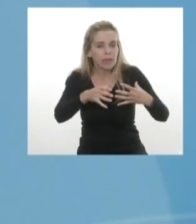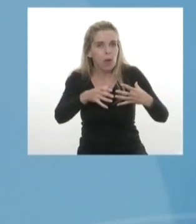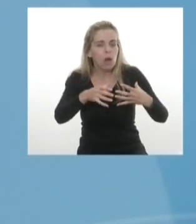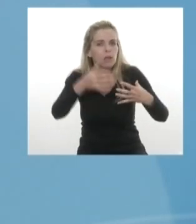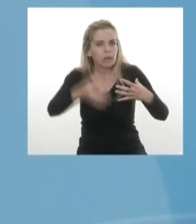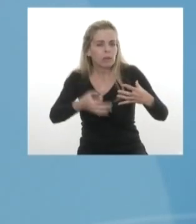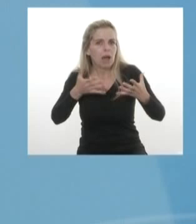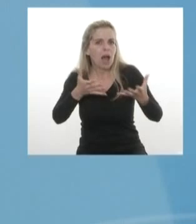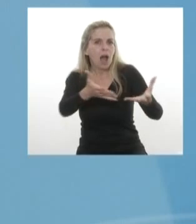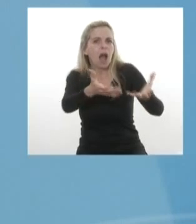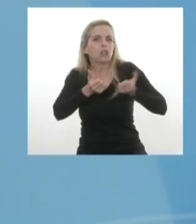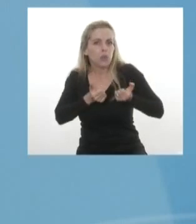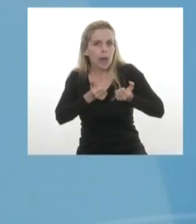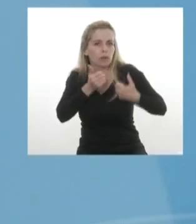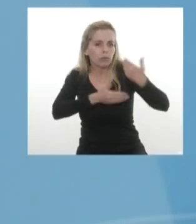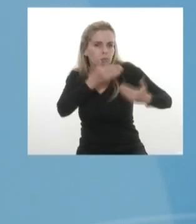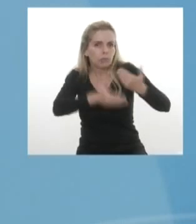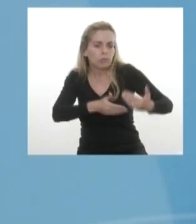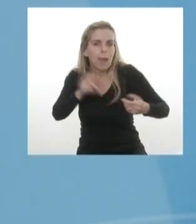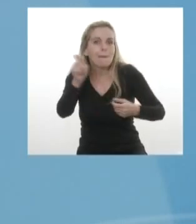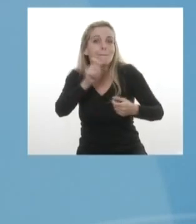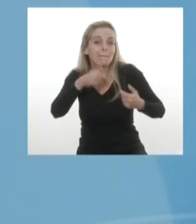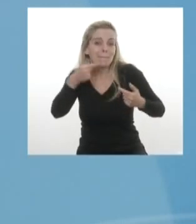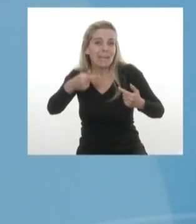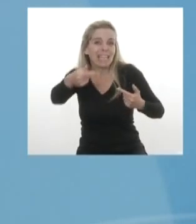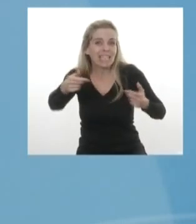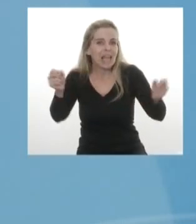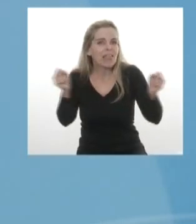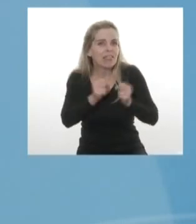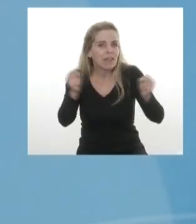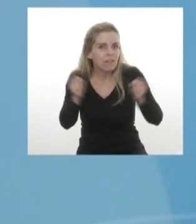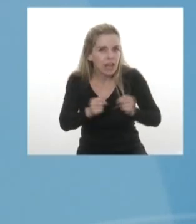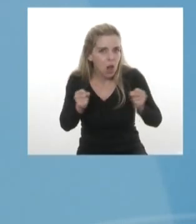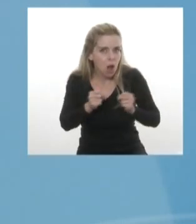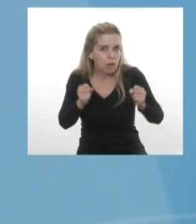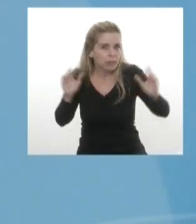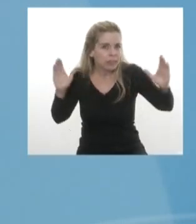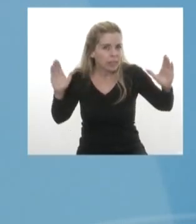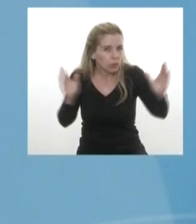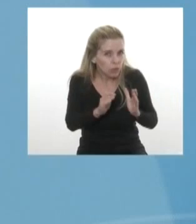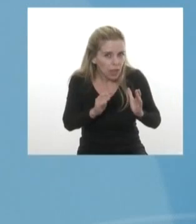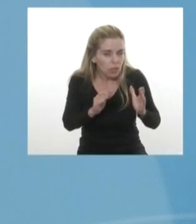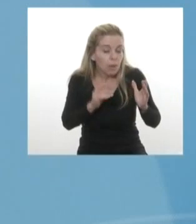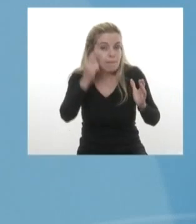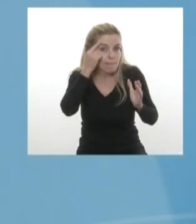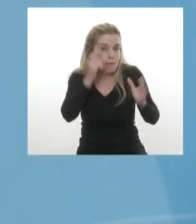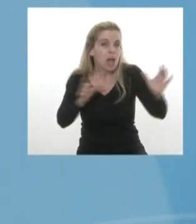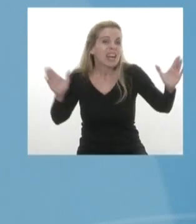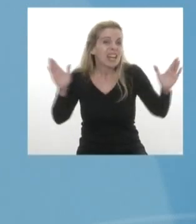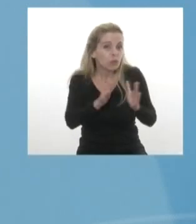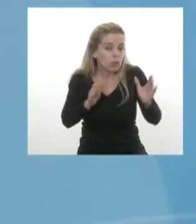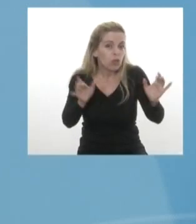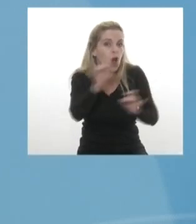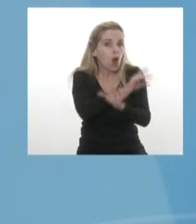a atravesar estos meses de frío, reduciendo todo lo posible los contagios y la